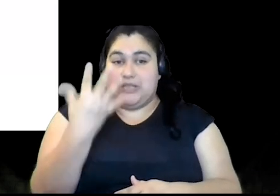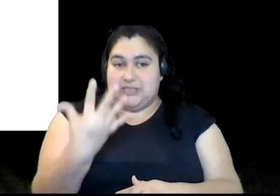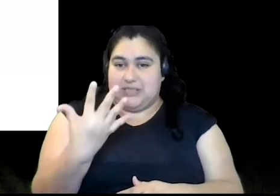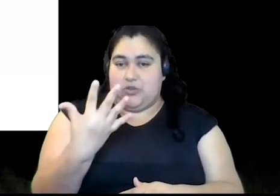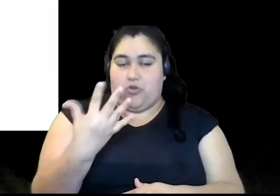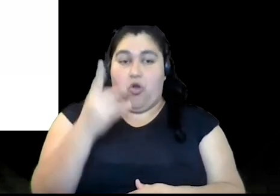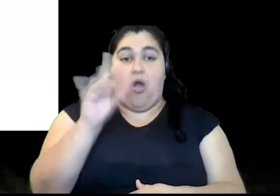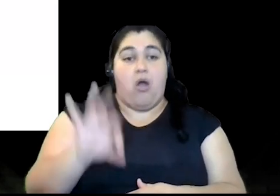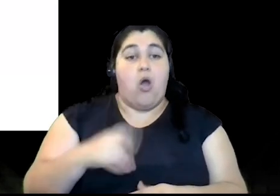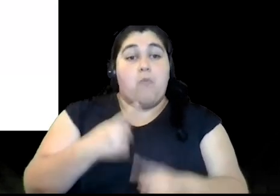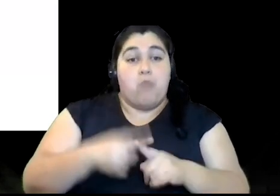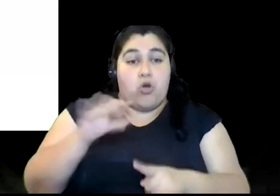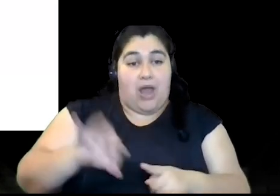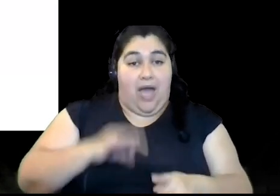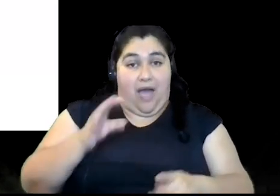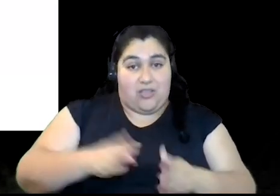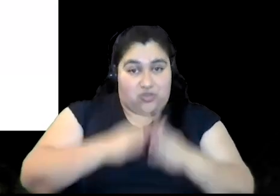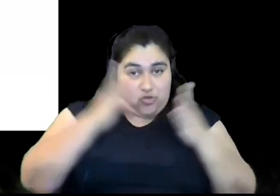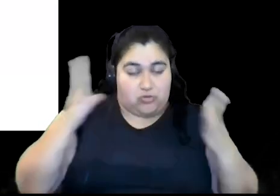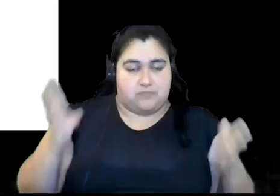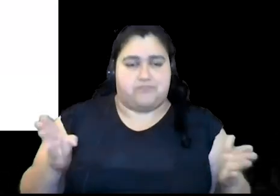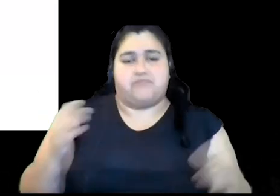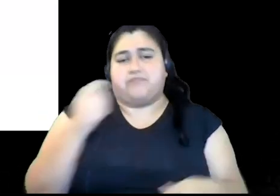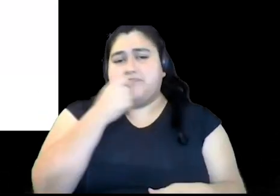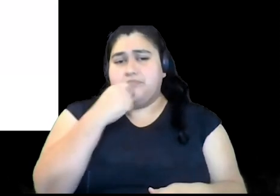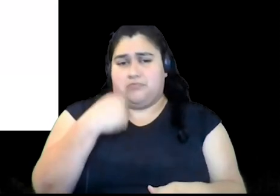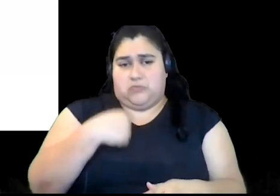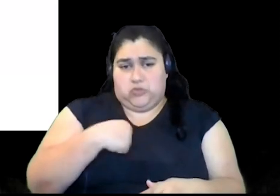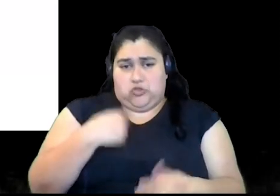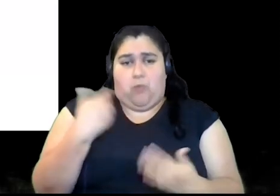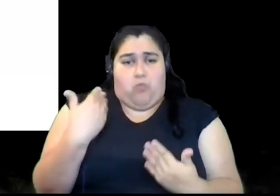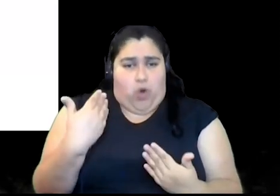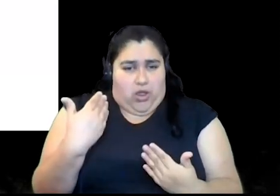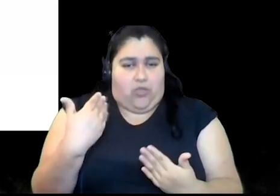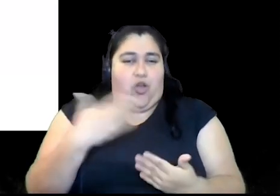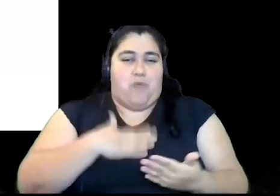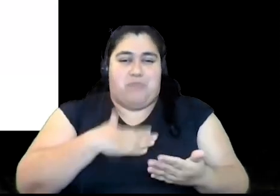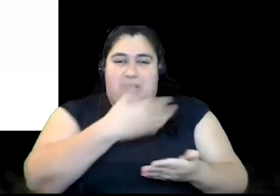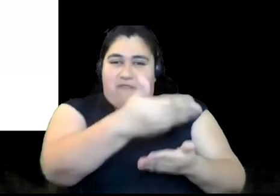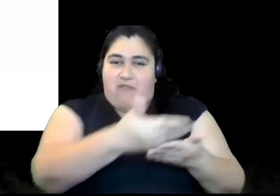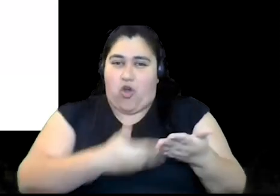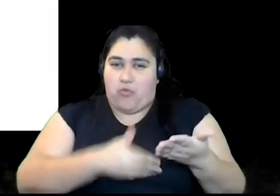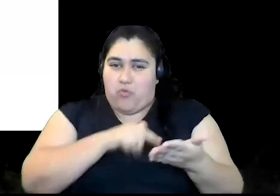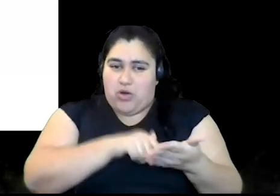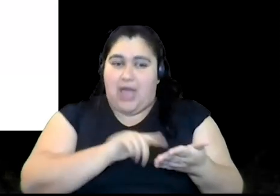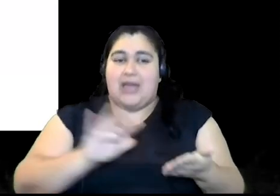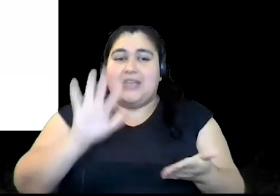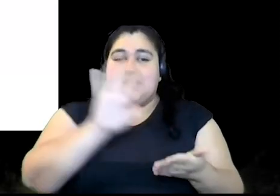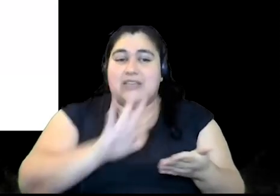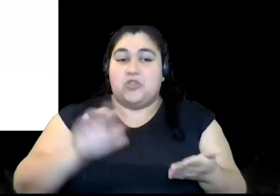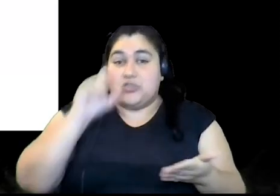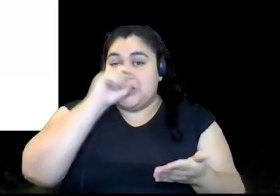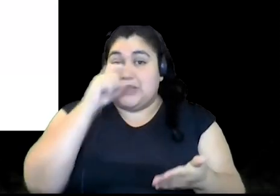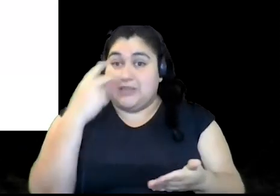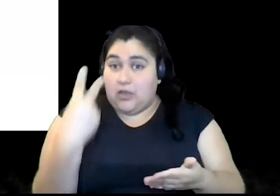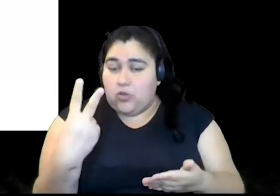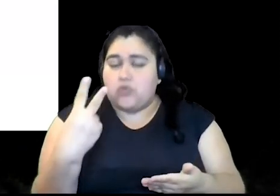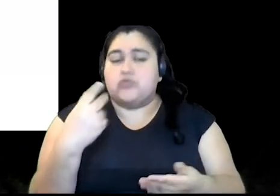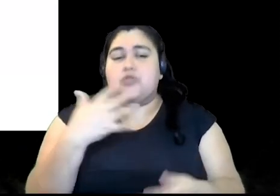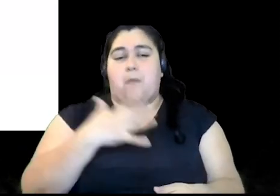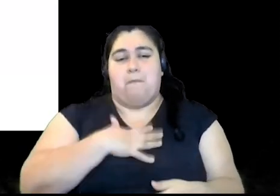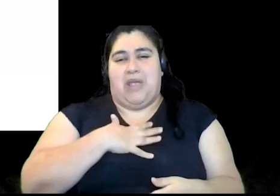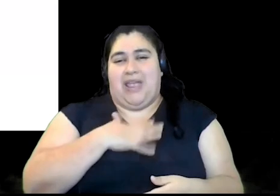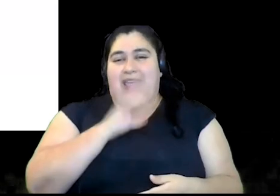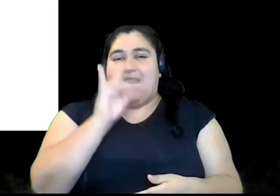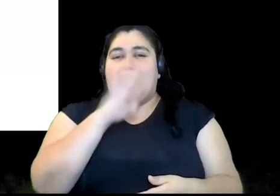195.845 anual. O sea que yo puedo en mi formulario, por ejemplo en mi 572 o en